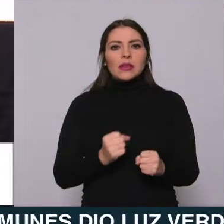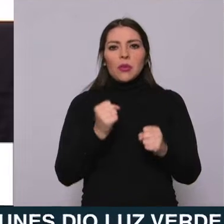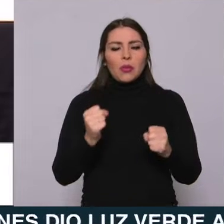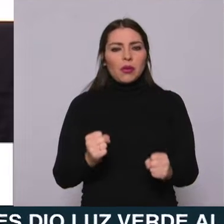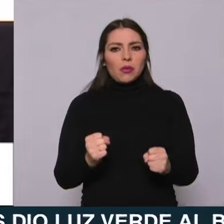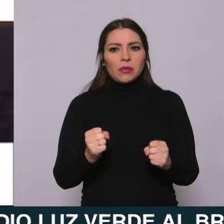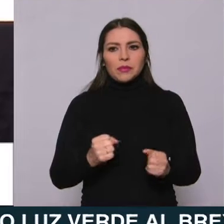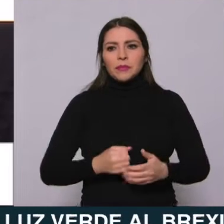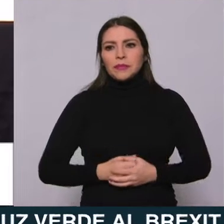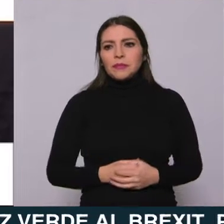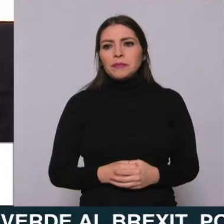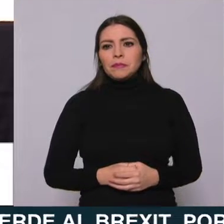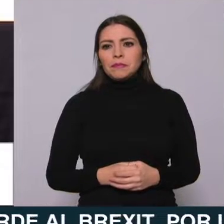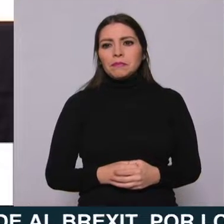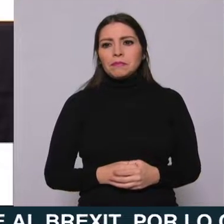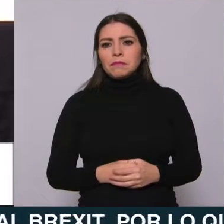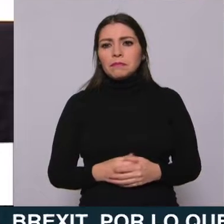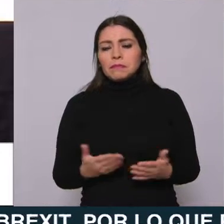nosotros